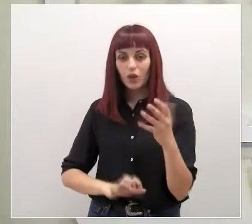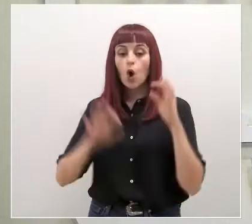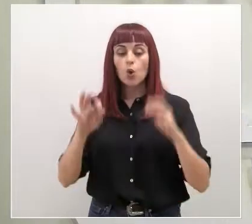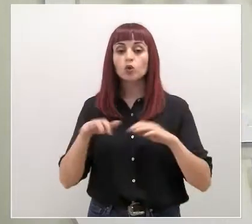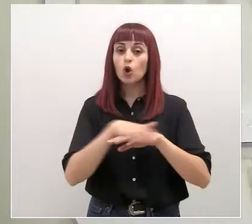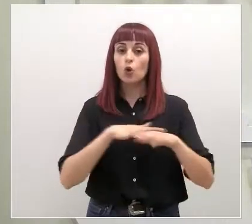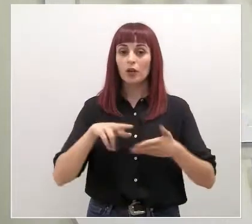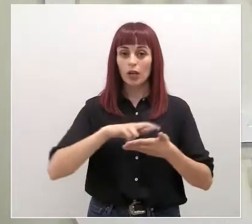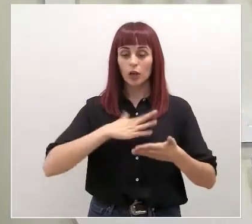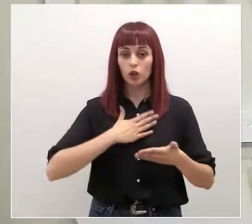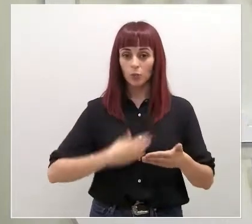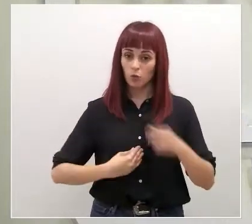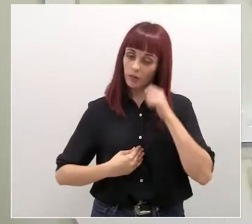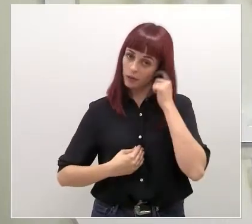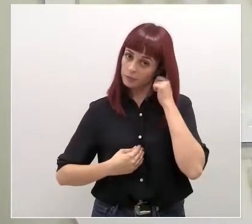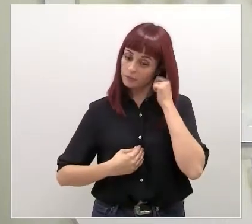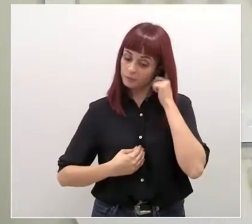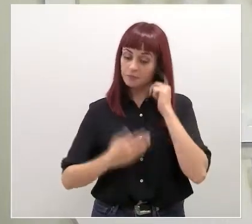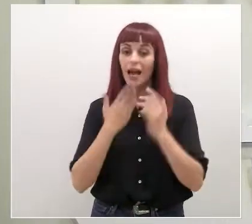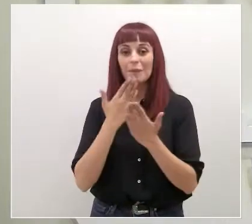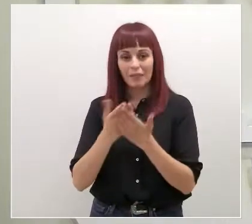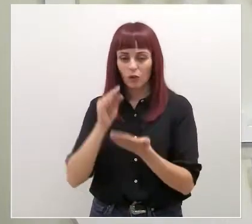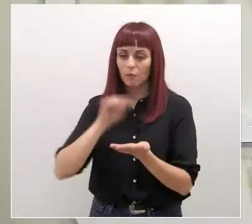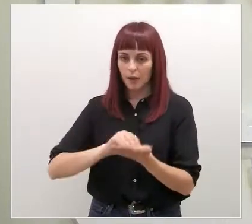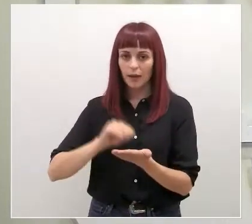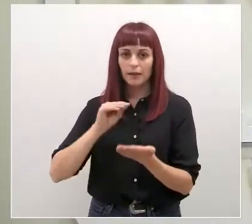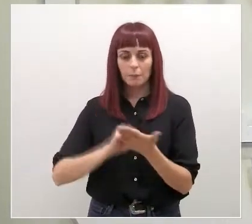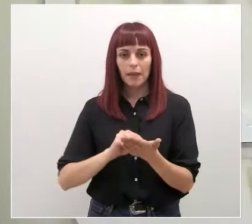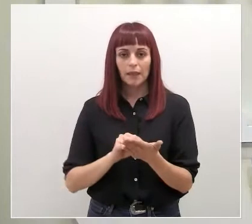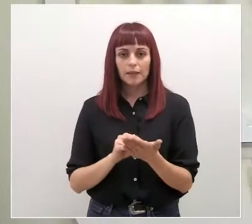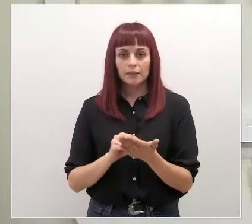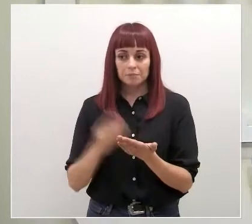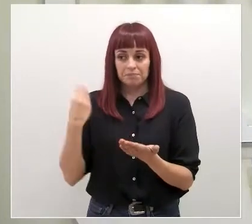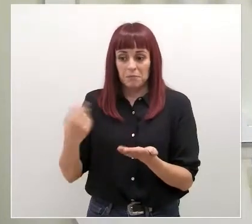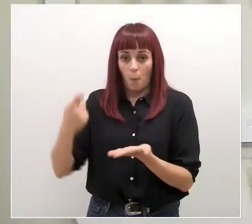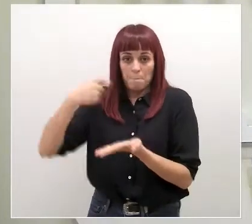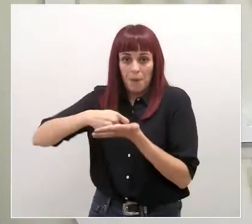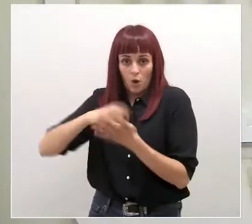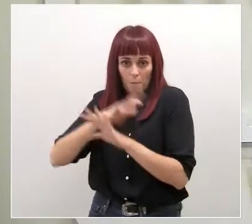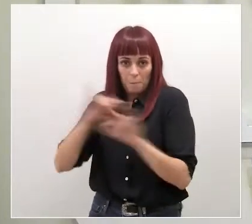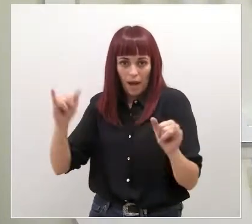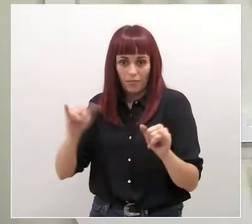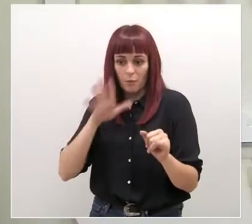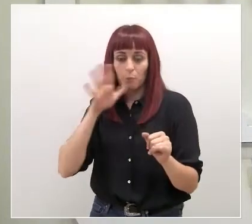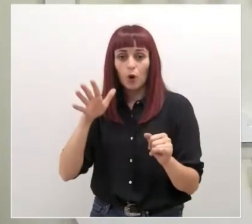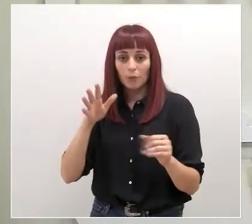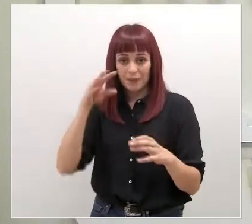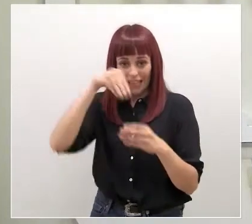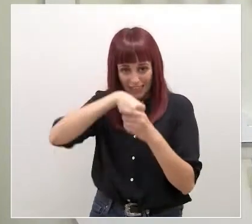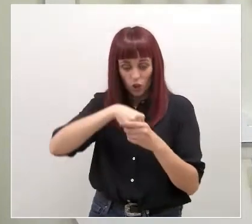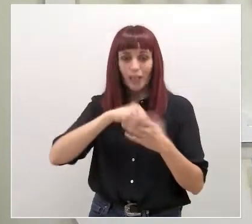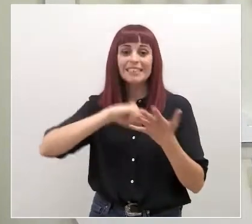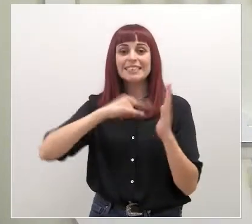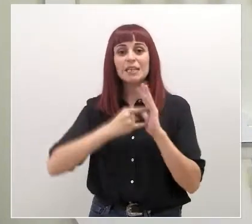Gobierno regional haya solicitado ya en varias ocasiones el pago de esta liquidación, que está incluida dentro del sistema de